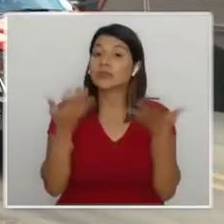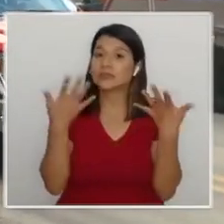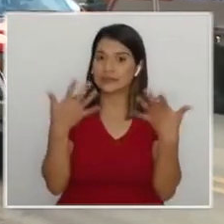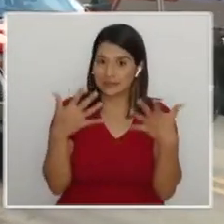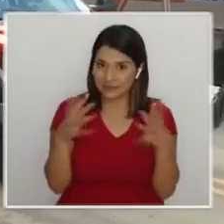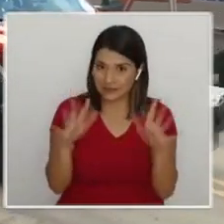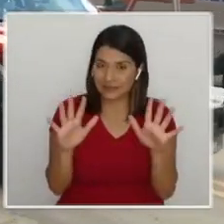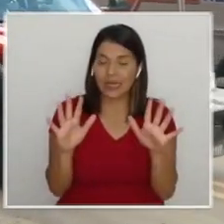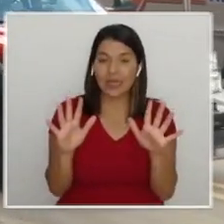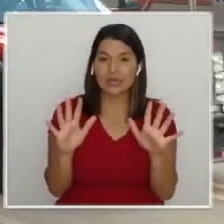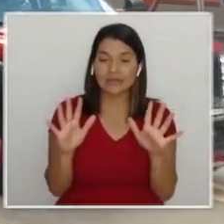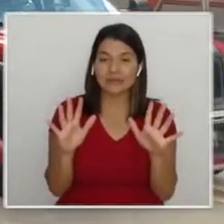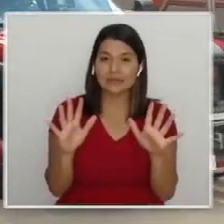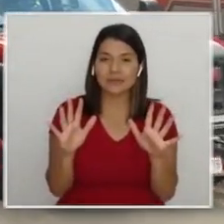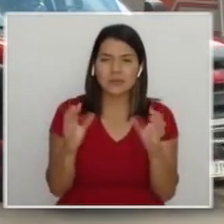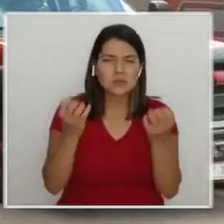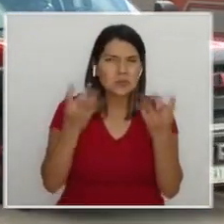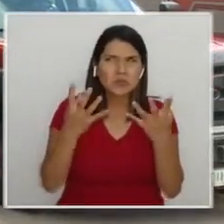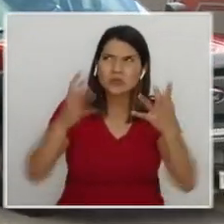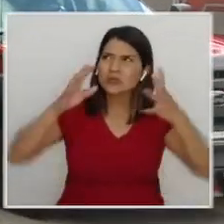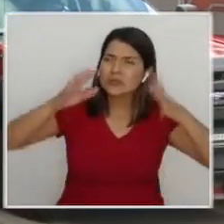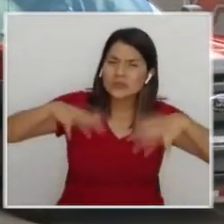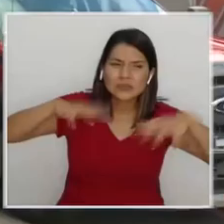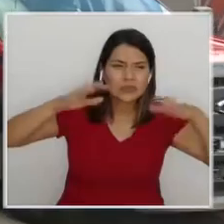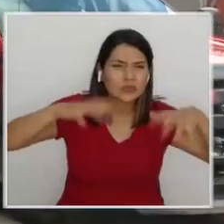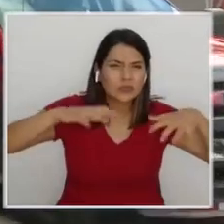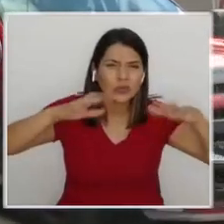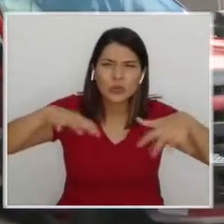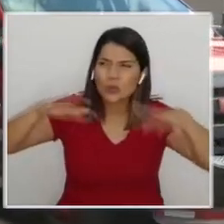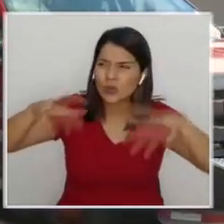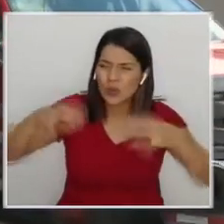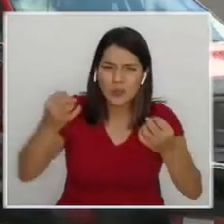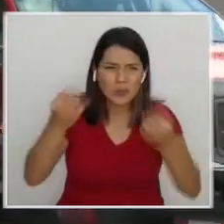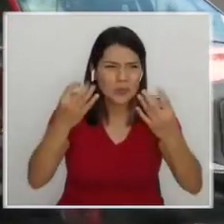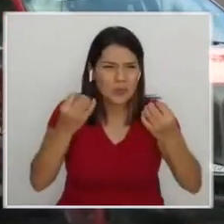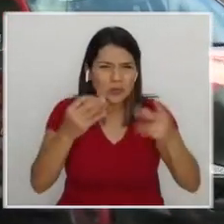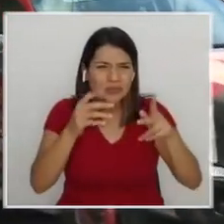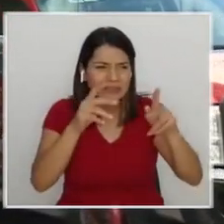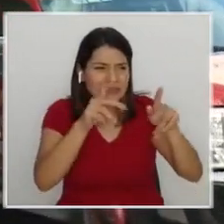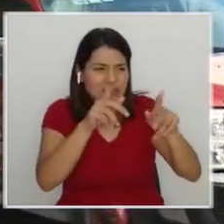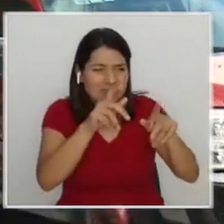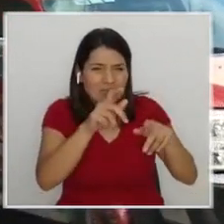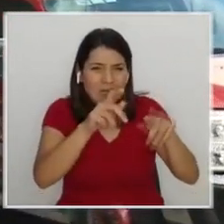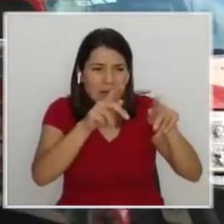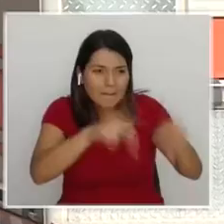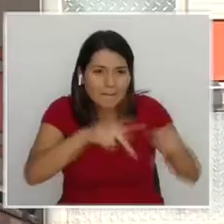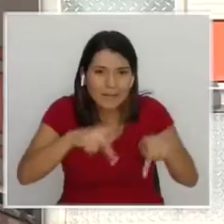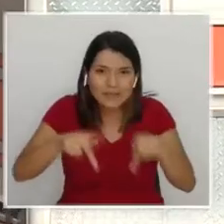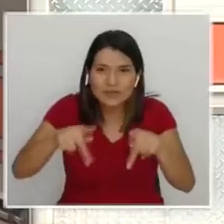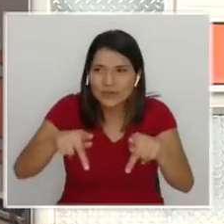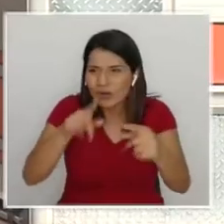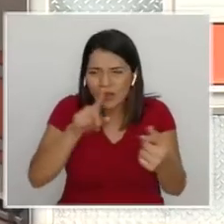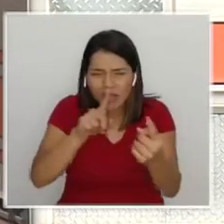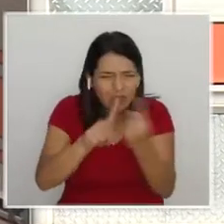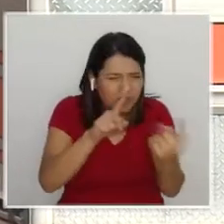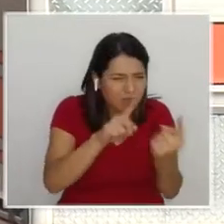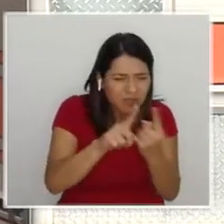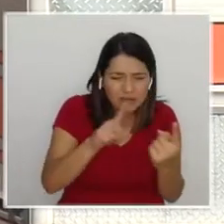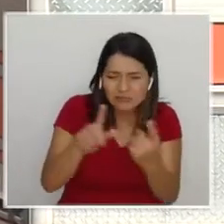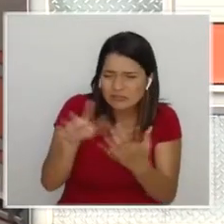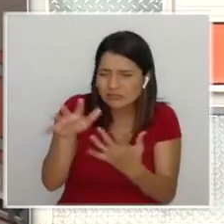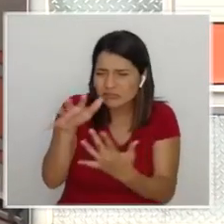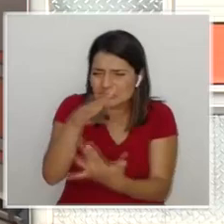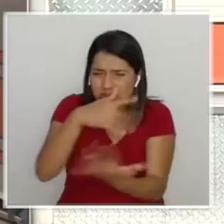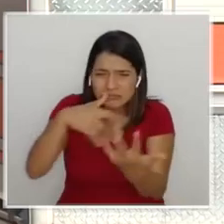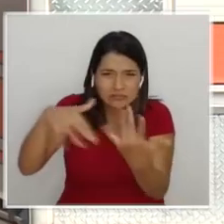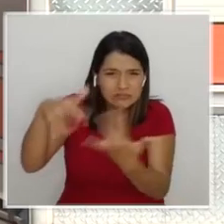pues mucha lluvia, muchas personas movilizándose alrededor de la escena, lo que convierte esa situación